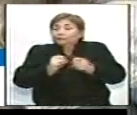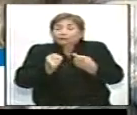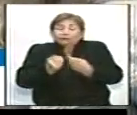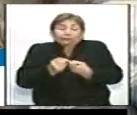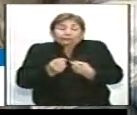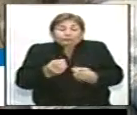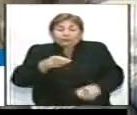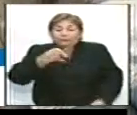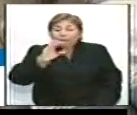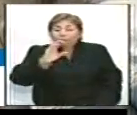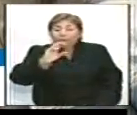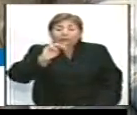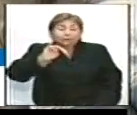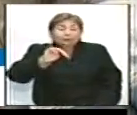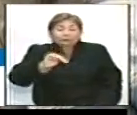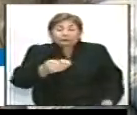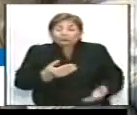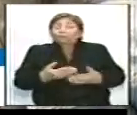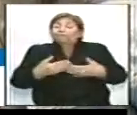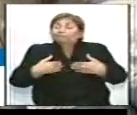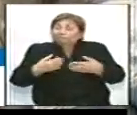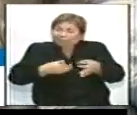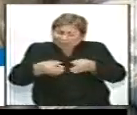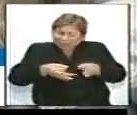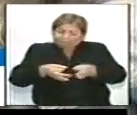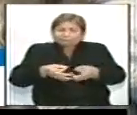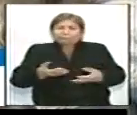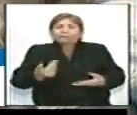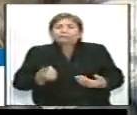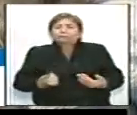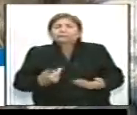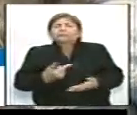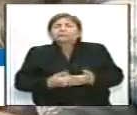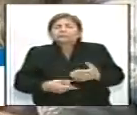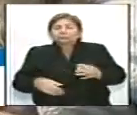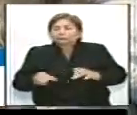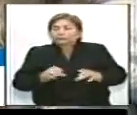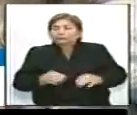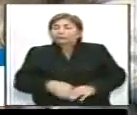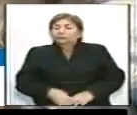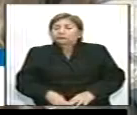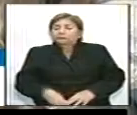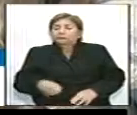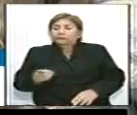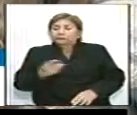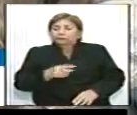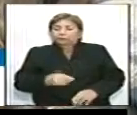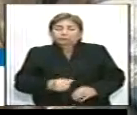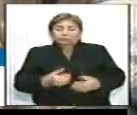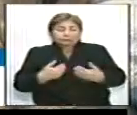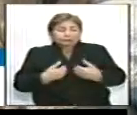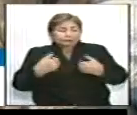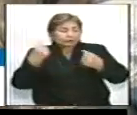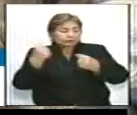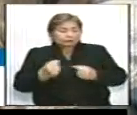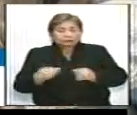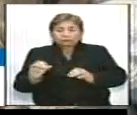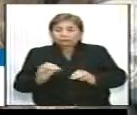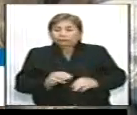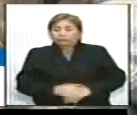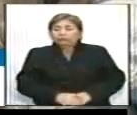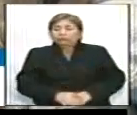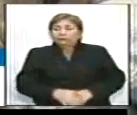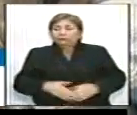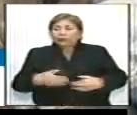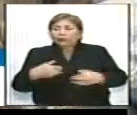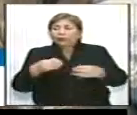la PCM, para que nos pueda explicar qué acciones ellos han tomado para